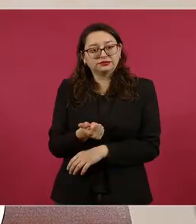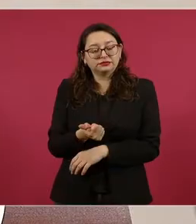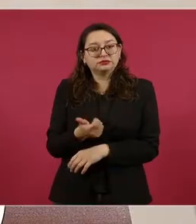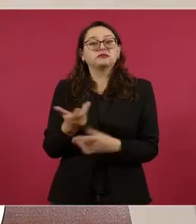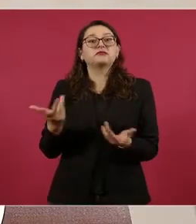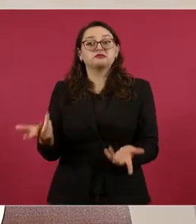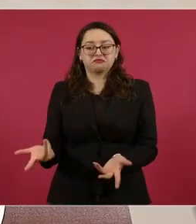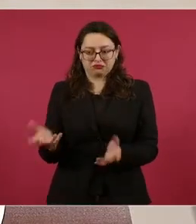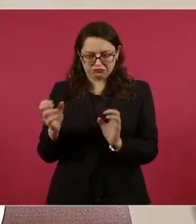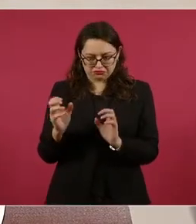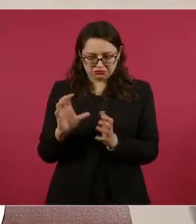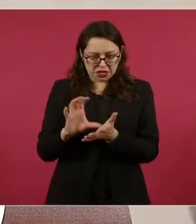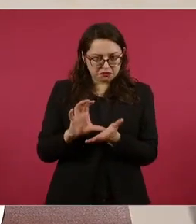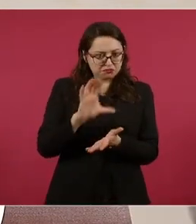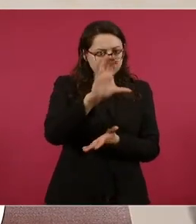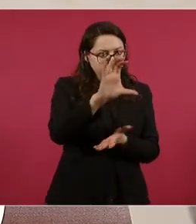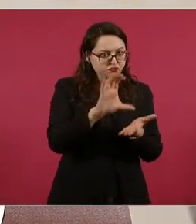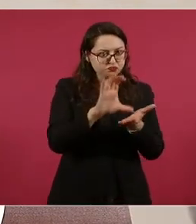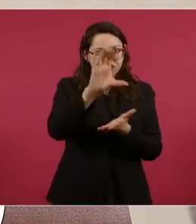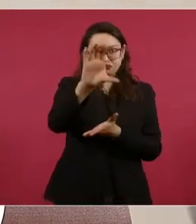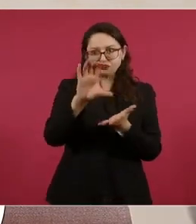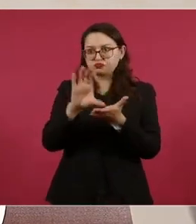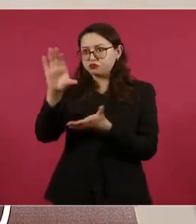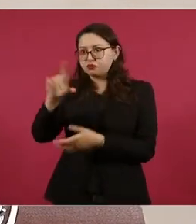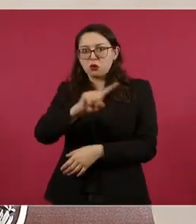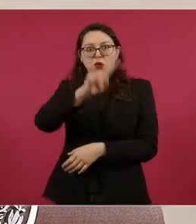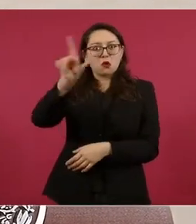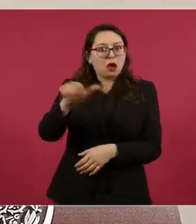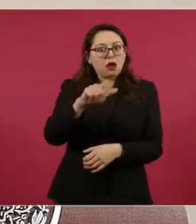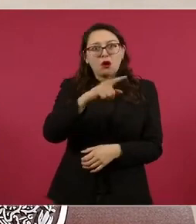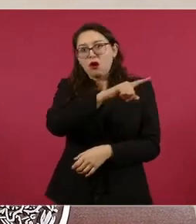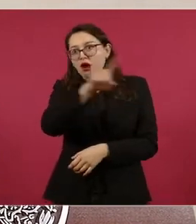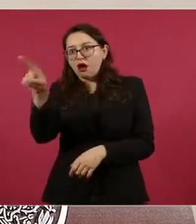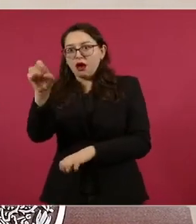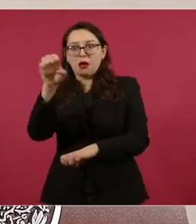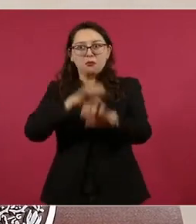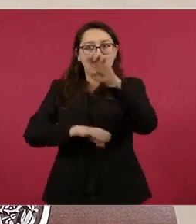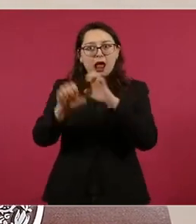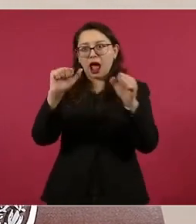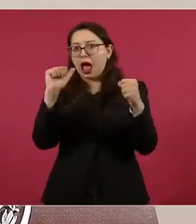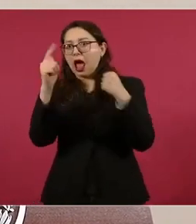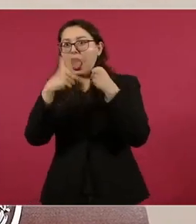empresas que no aportaban